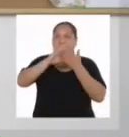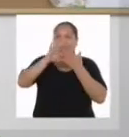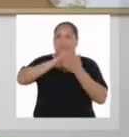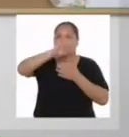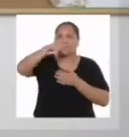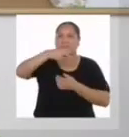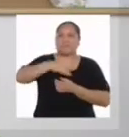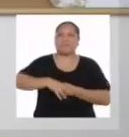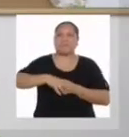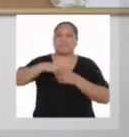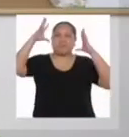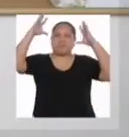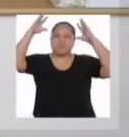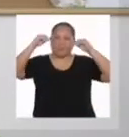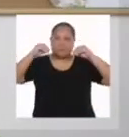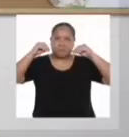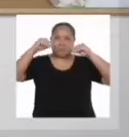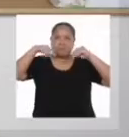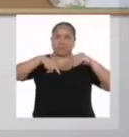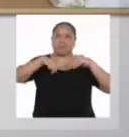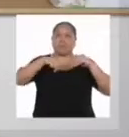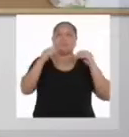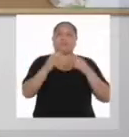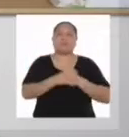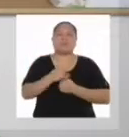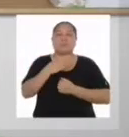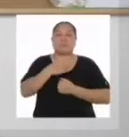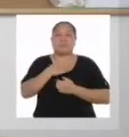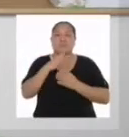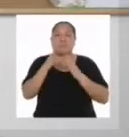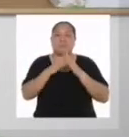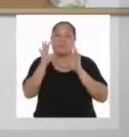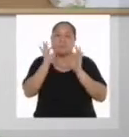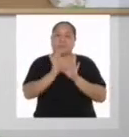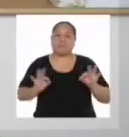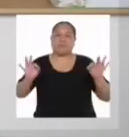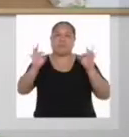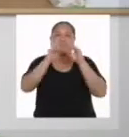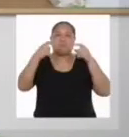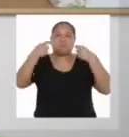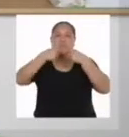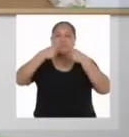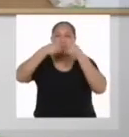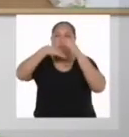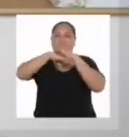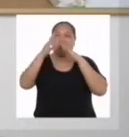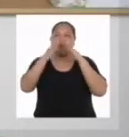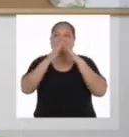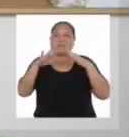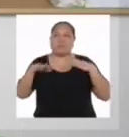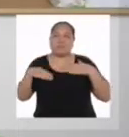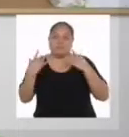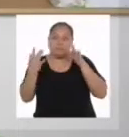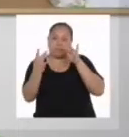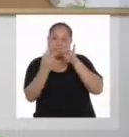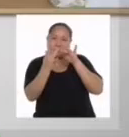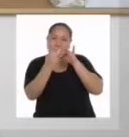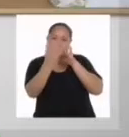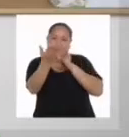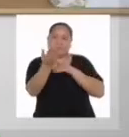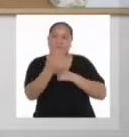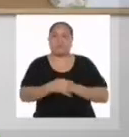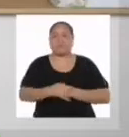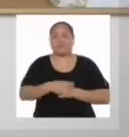Jonathan. Se fue la luz un momento en mi casa. Prueba de lo importante que es la energía eléctrica para poder